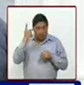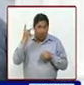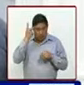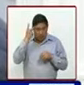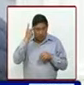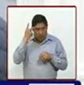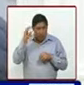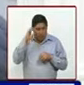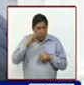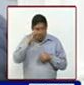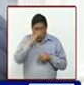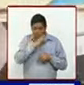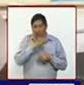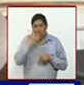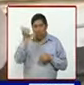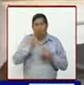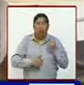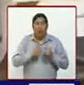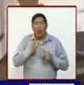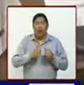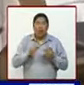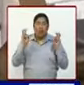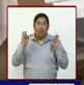y busquemos lo que sea mejor para el país.